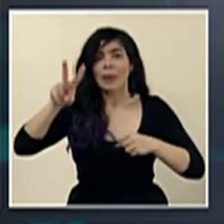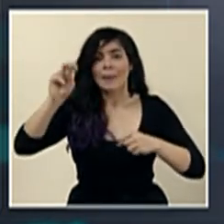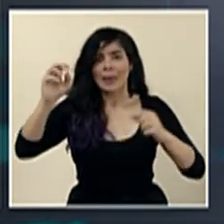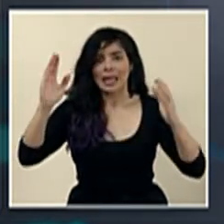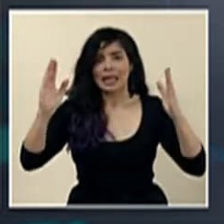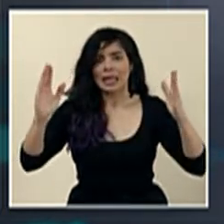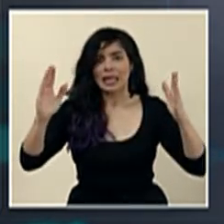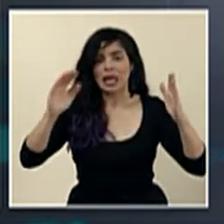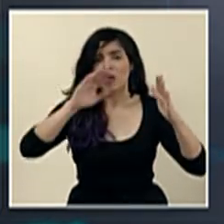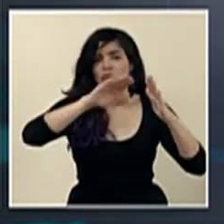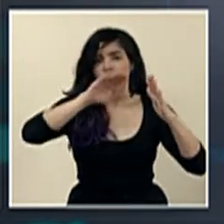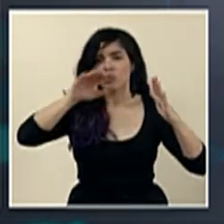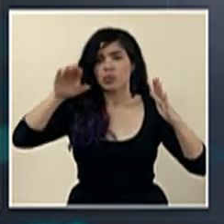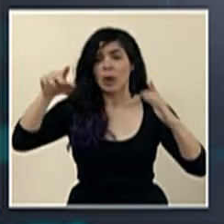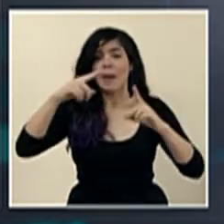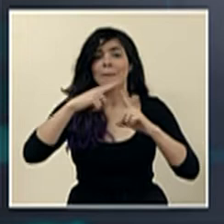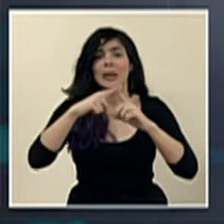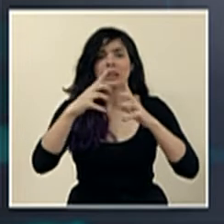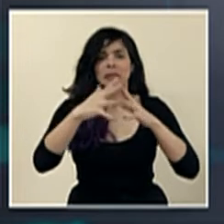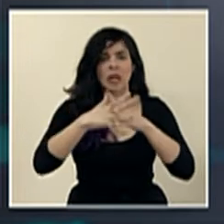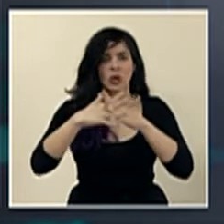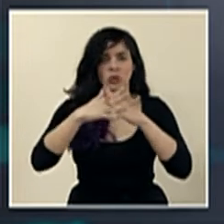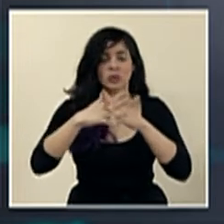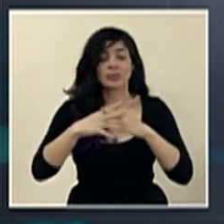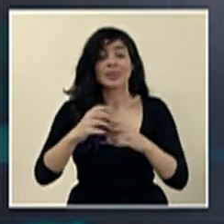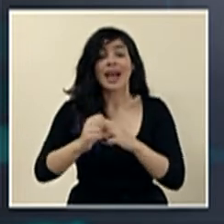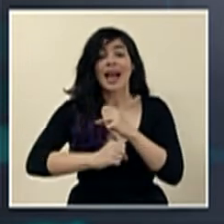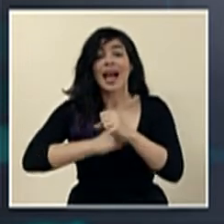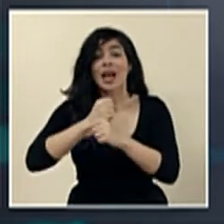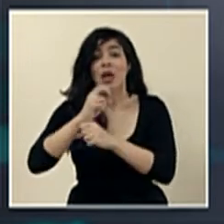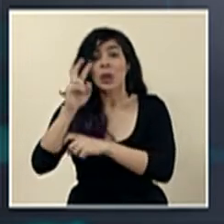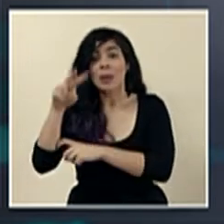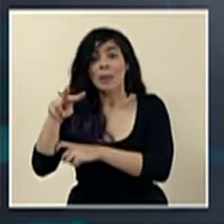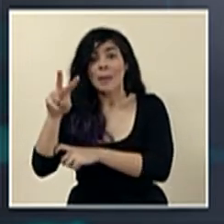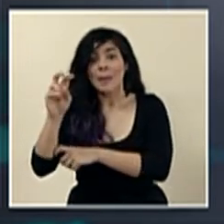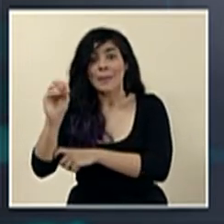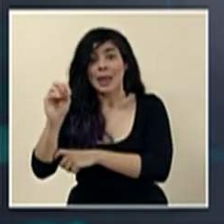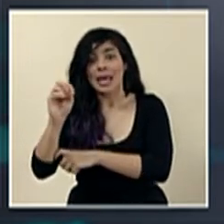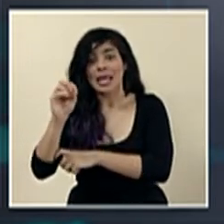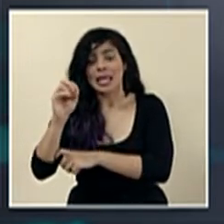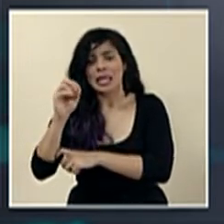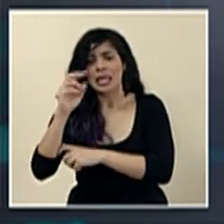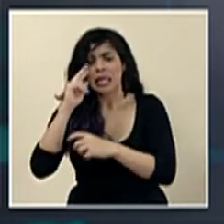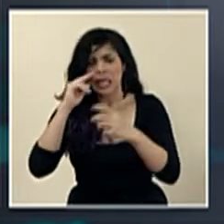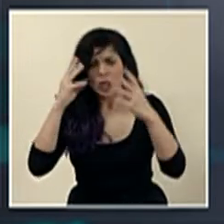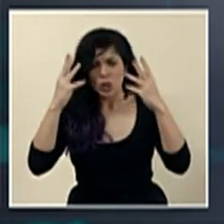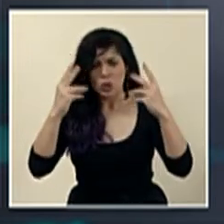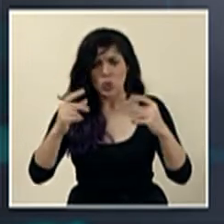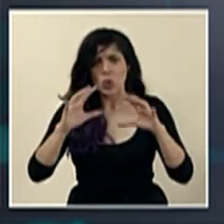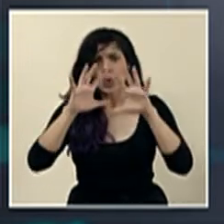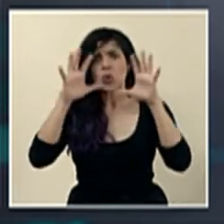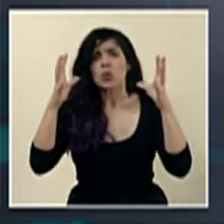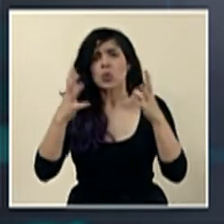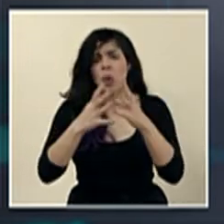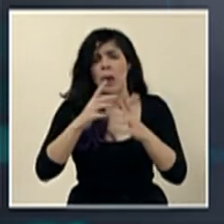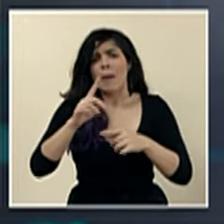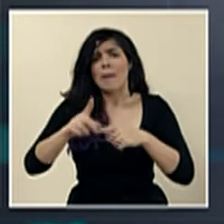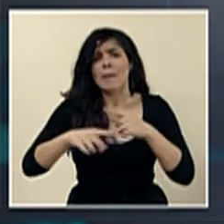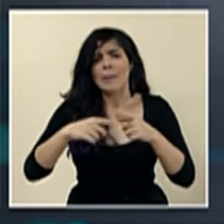2020 y el de los Estados Unidos. Para el año 2020 tenemos proyecciones de que el mundo se